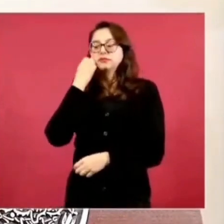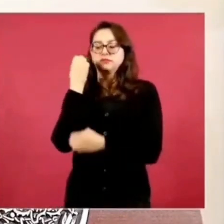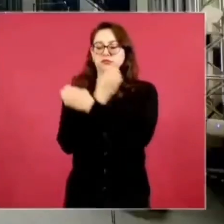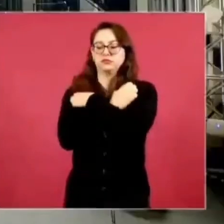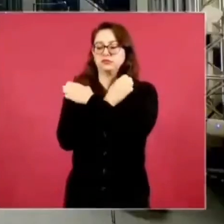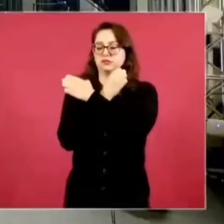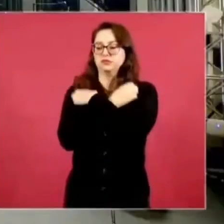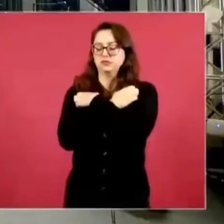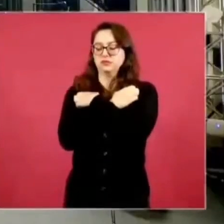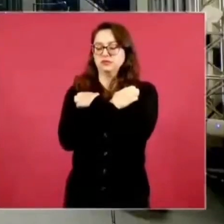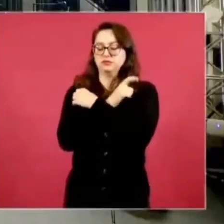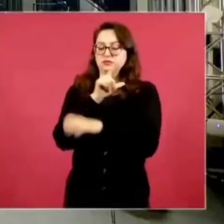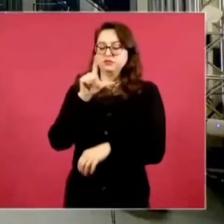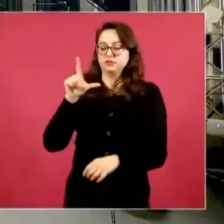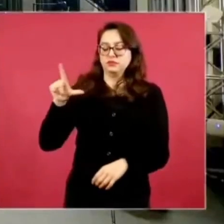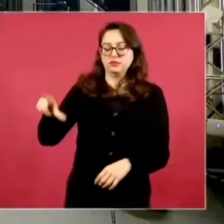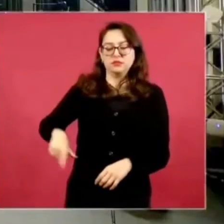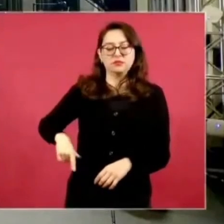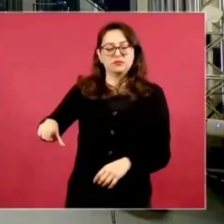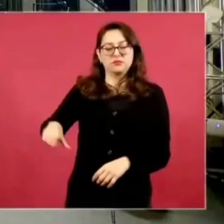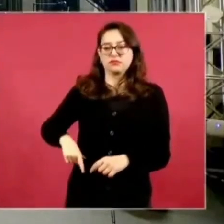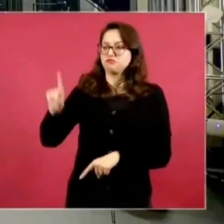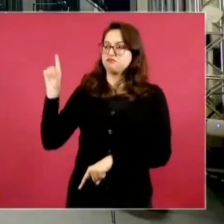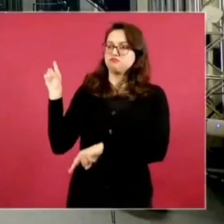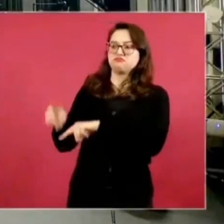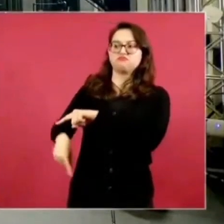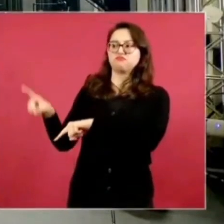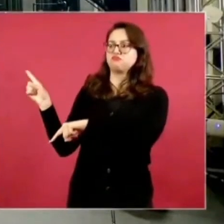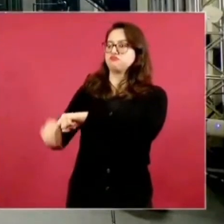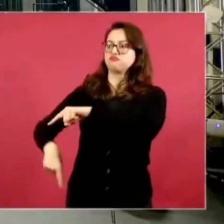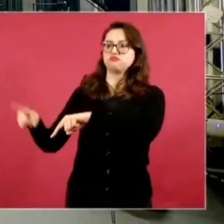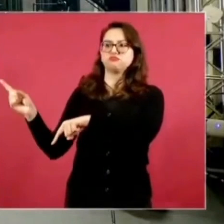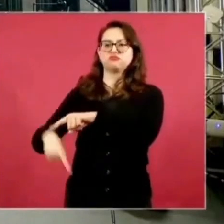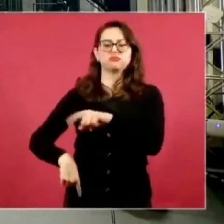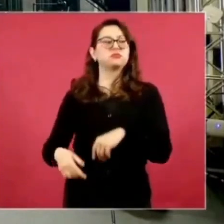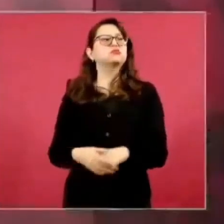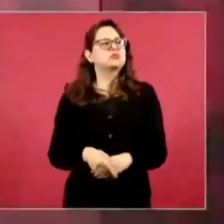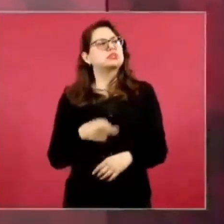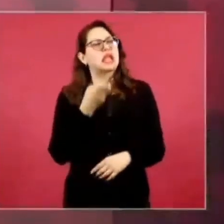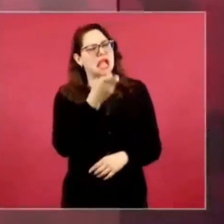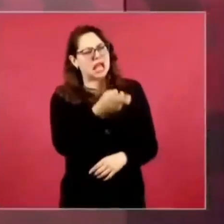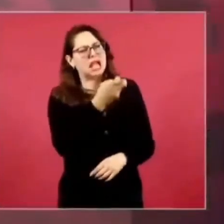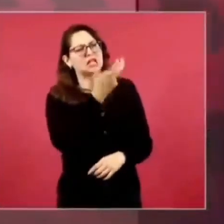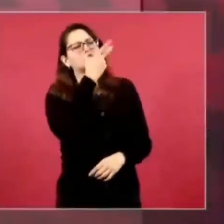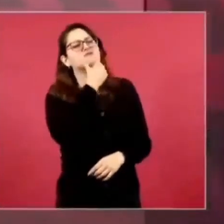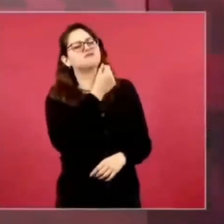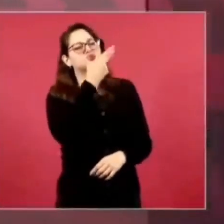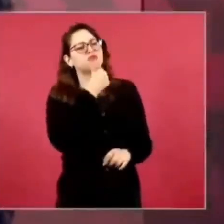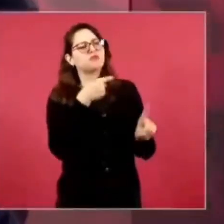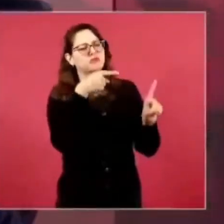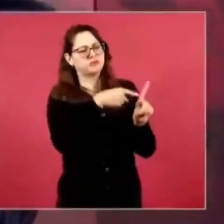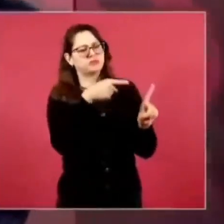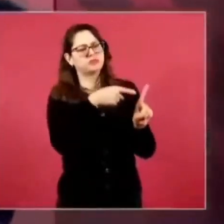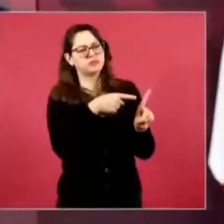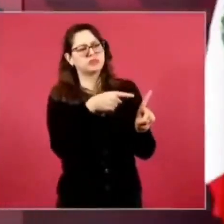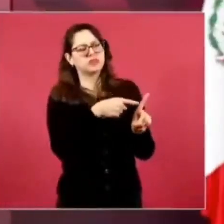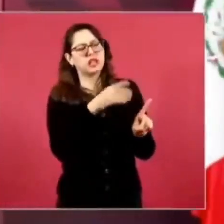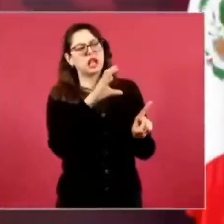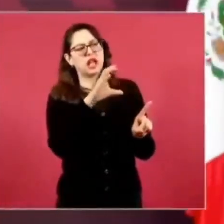película de Panzazo, ¿no? Él financió la película, exactamente. Con Lore de Mola, no,